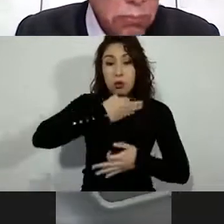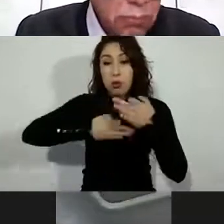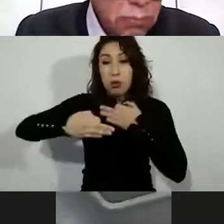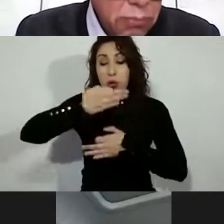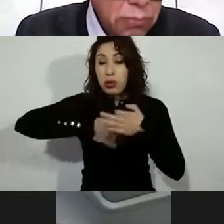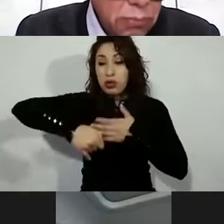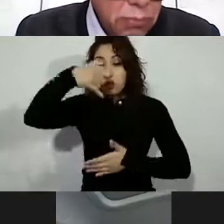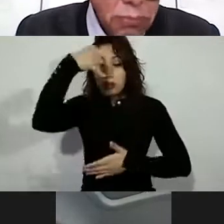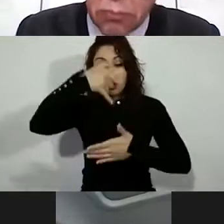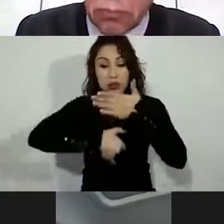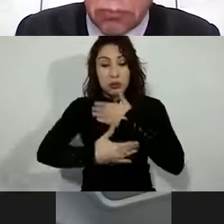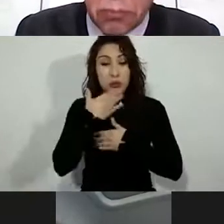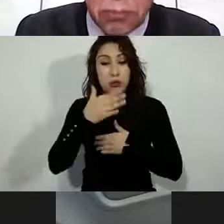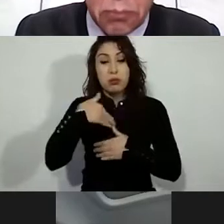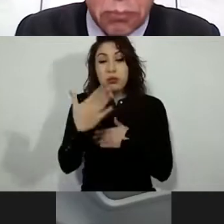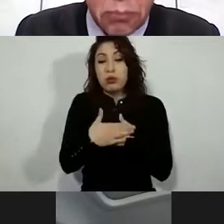concienzudamente